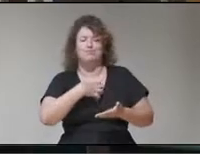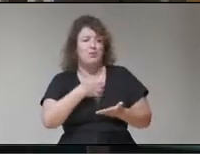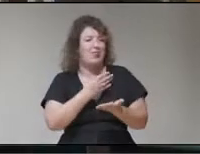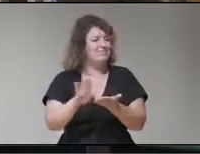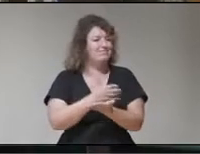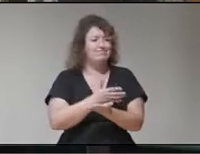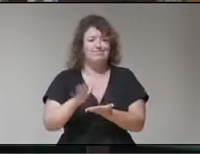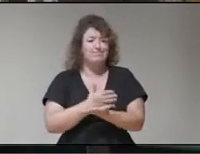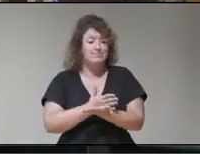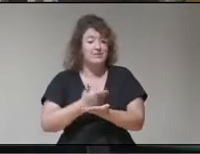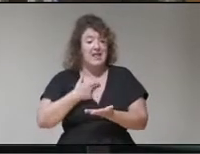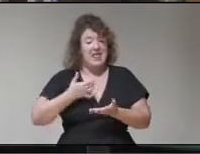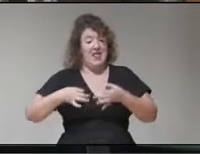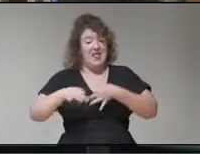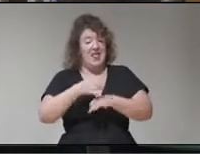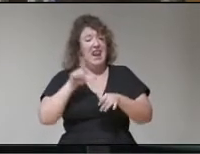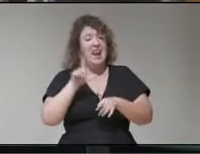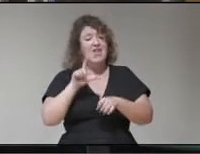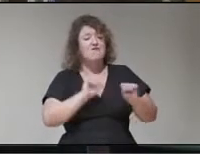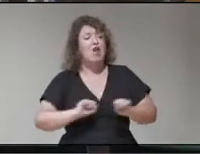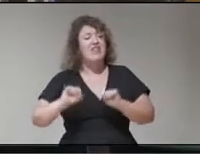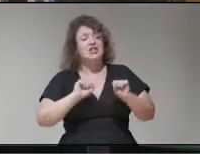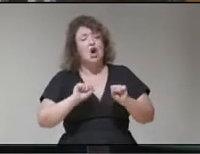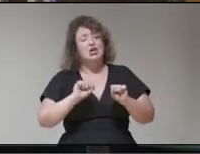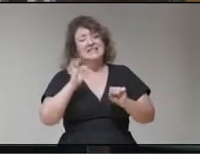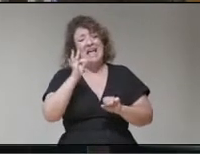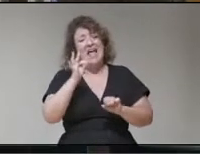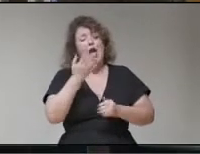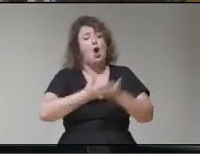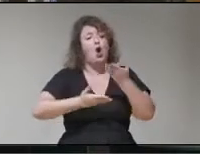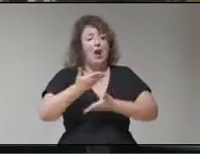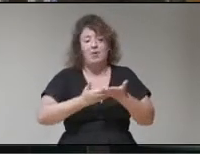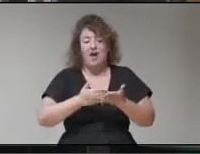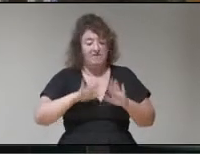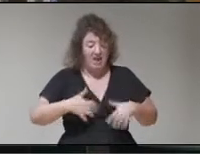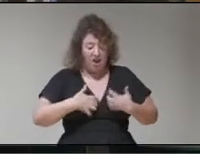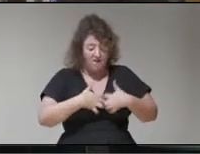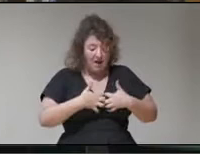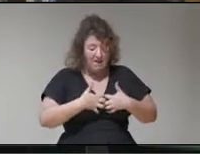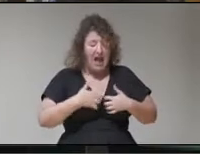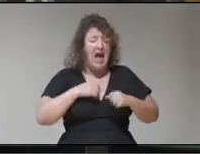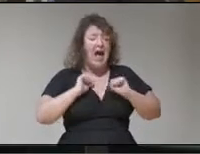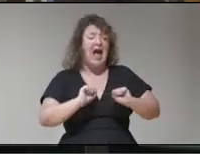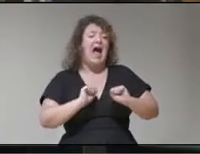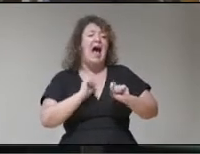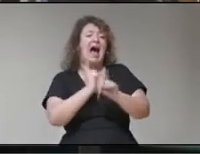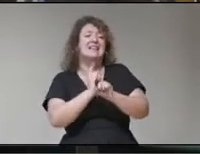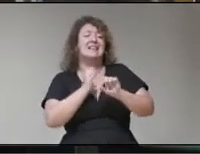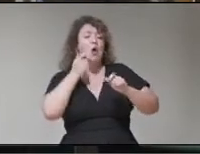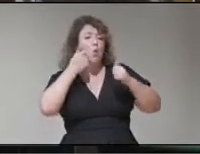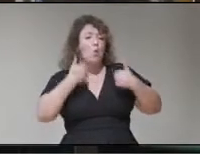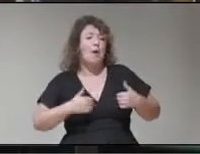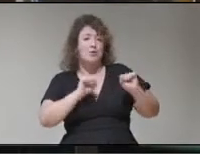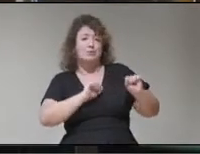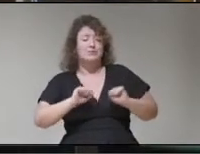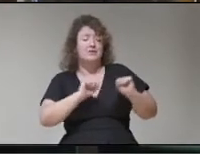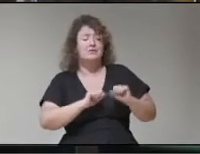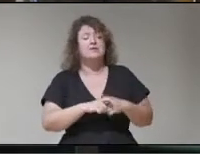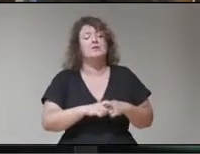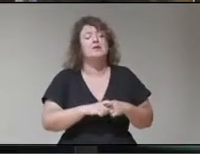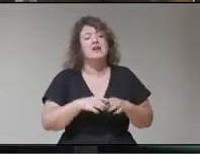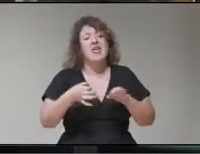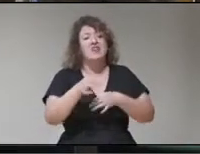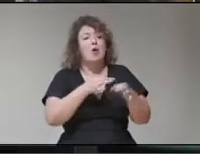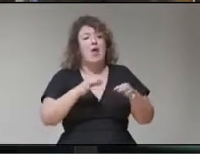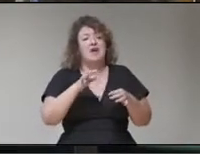diferenciar los linfocitos T colaboradores, ni fabrican anticuerpos, ni generan células citotóxicas. Por lo tanto, no tienen sistema